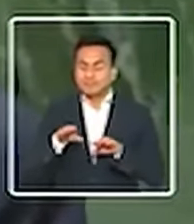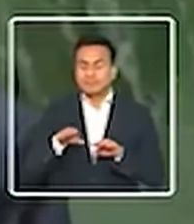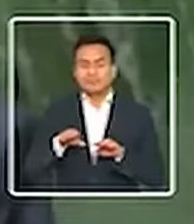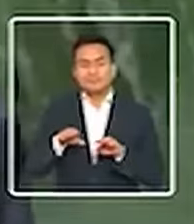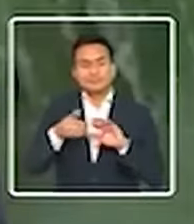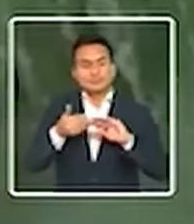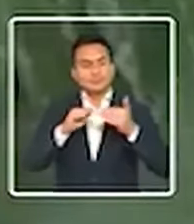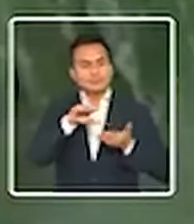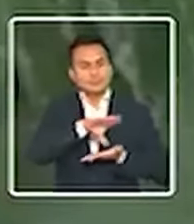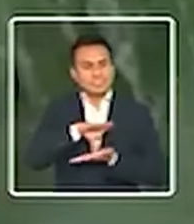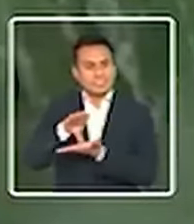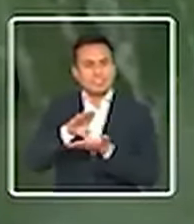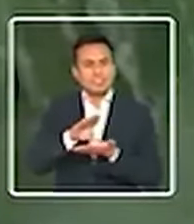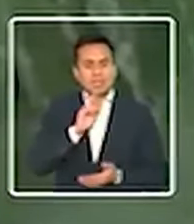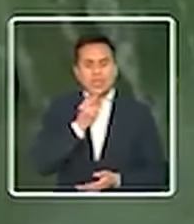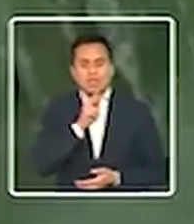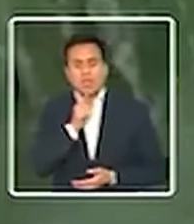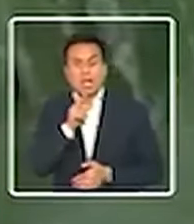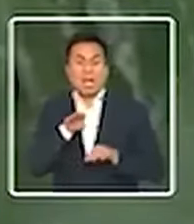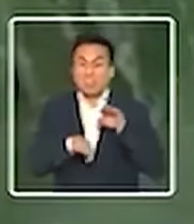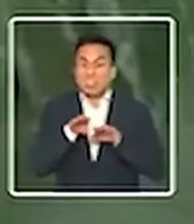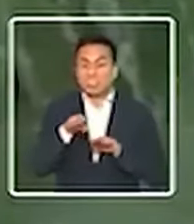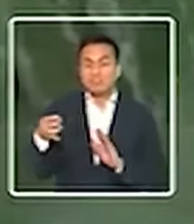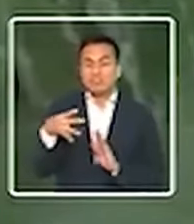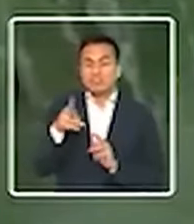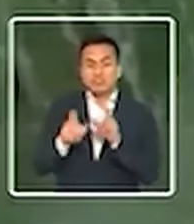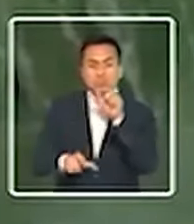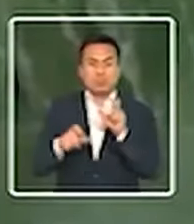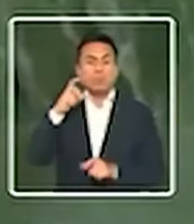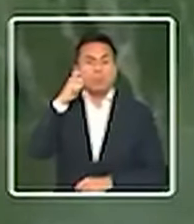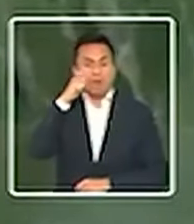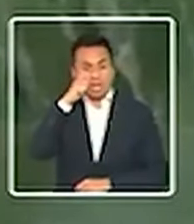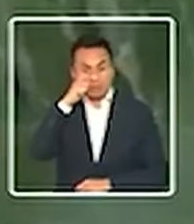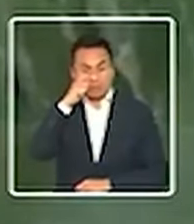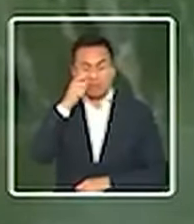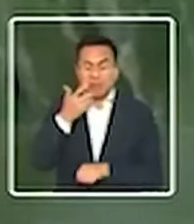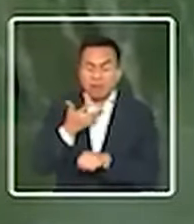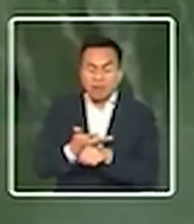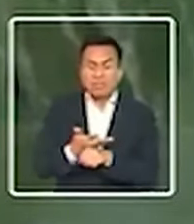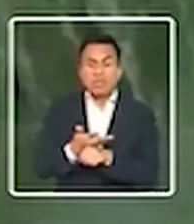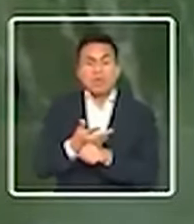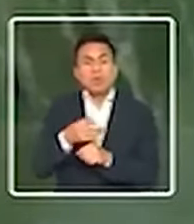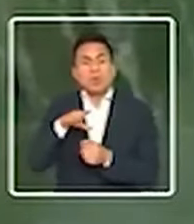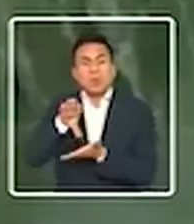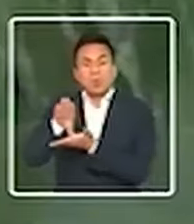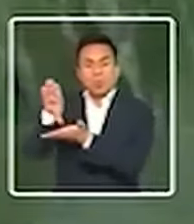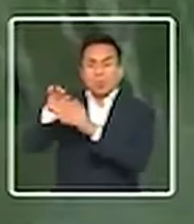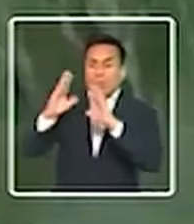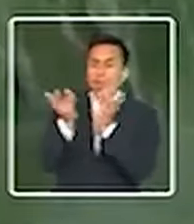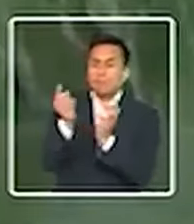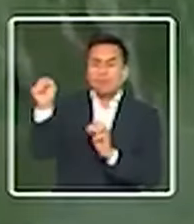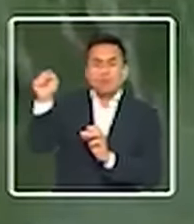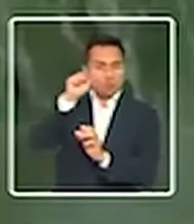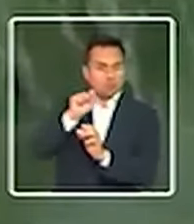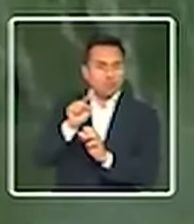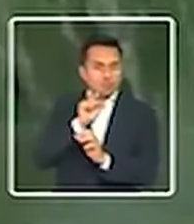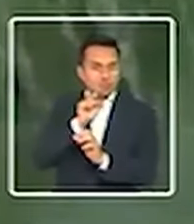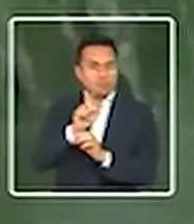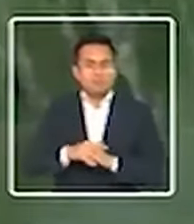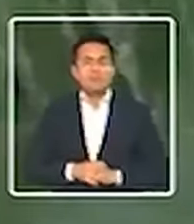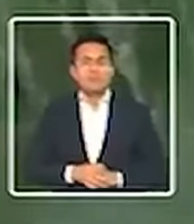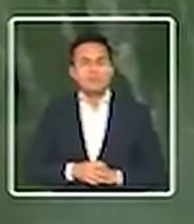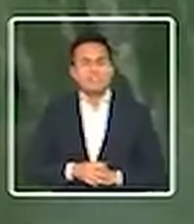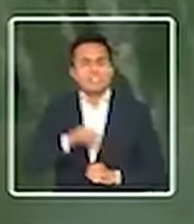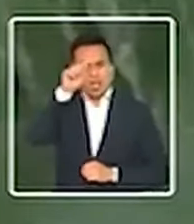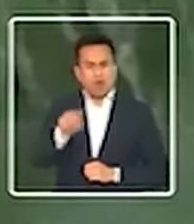Ideas of inclusivity que ocurren en una u otra parte del mundo.